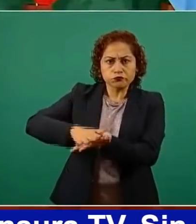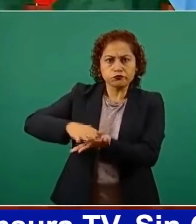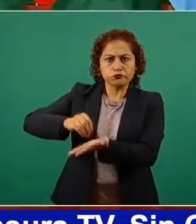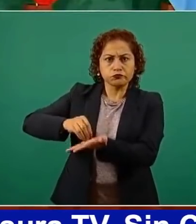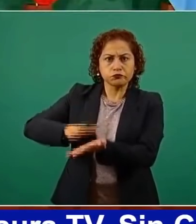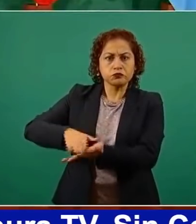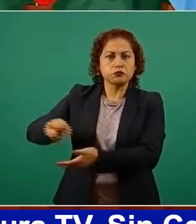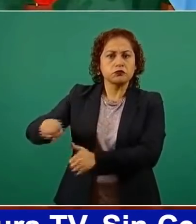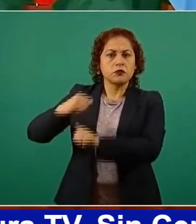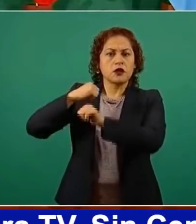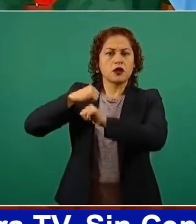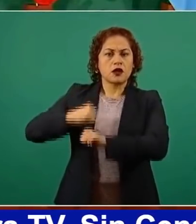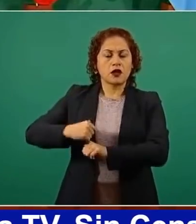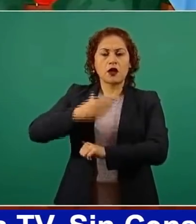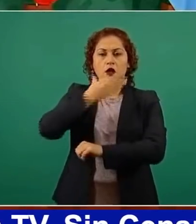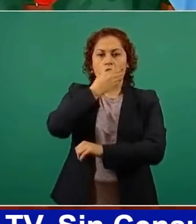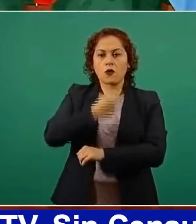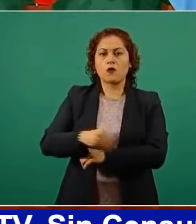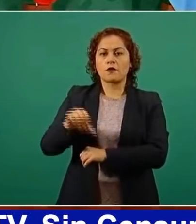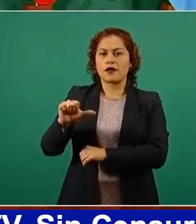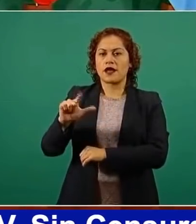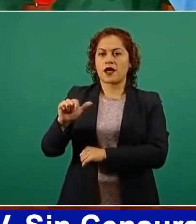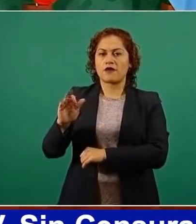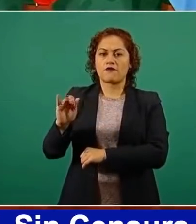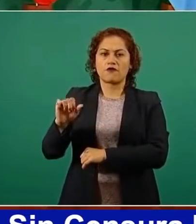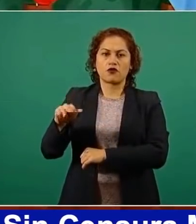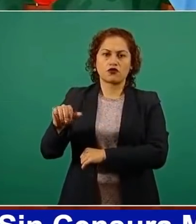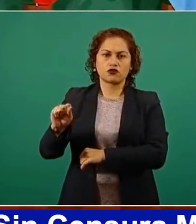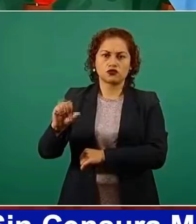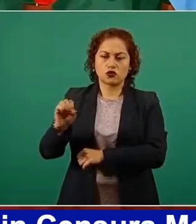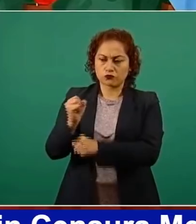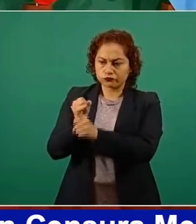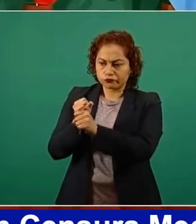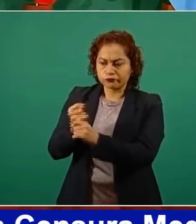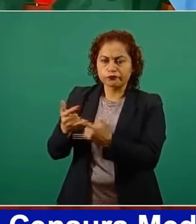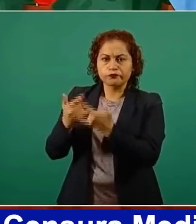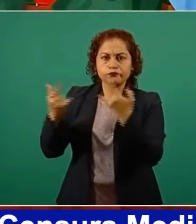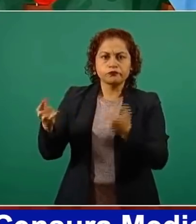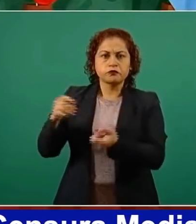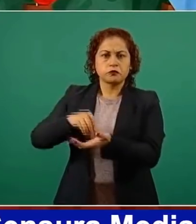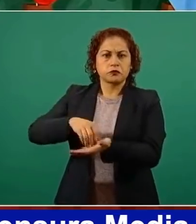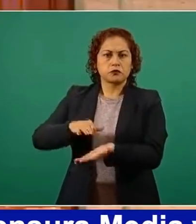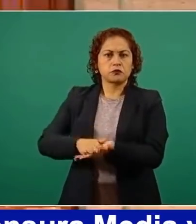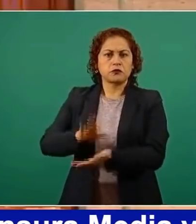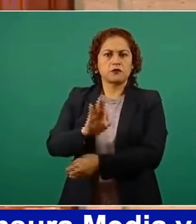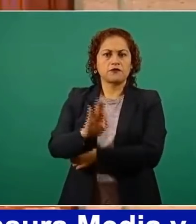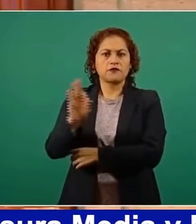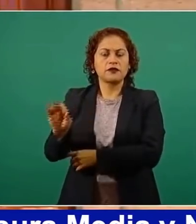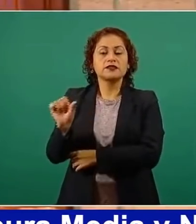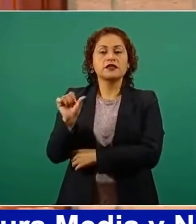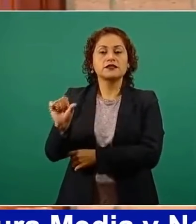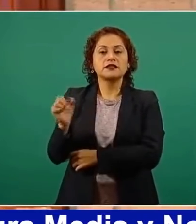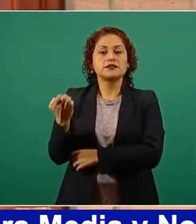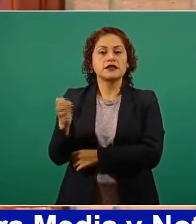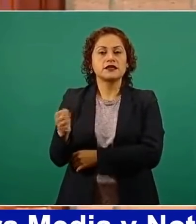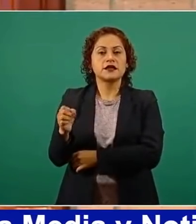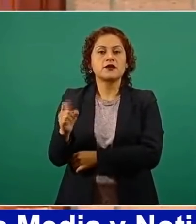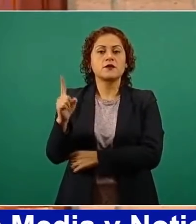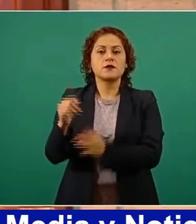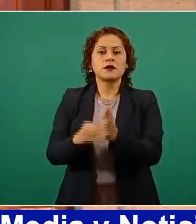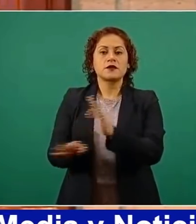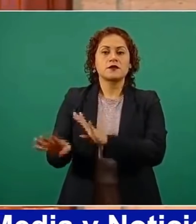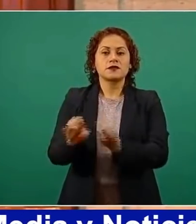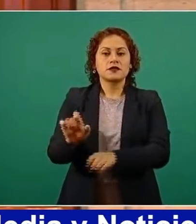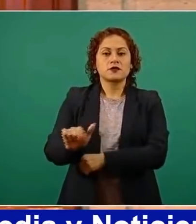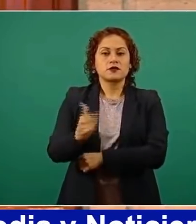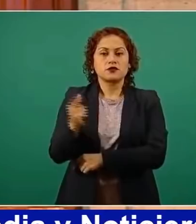historiador Alfonso Taracena. El 16 de enero de 1912, Madero escribe a